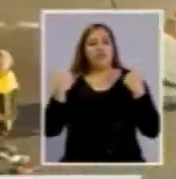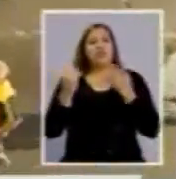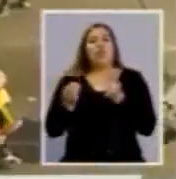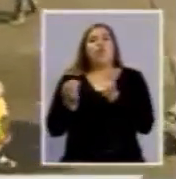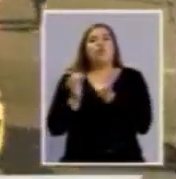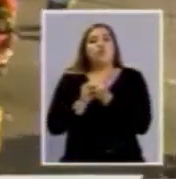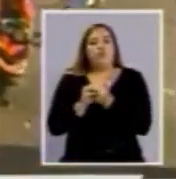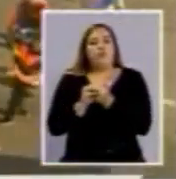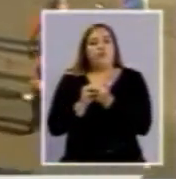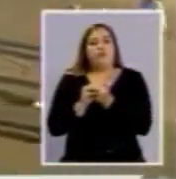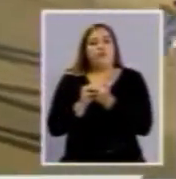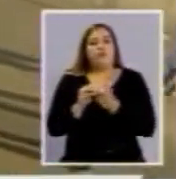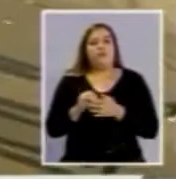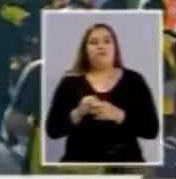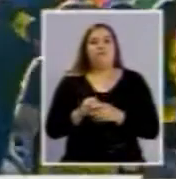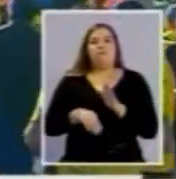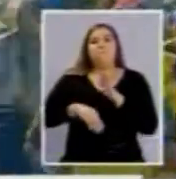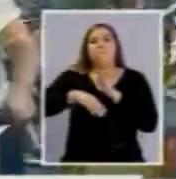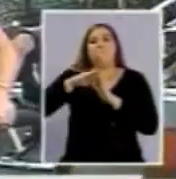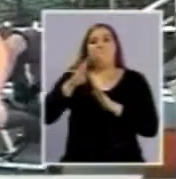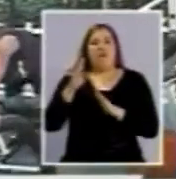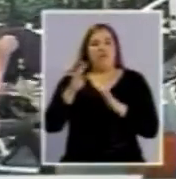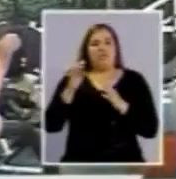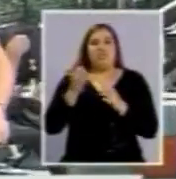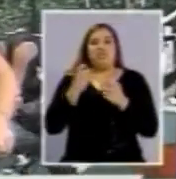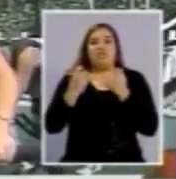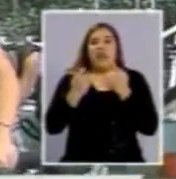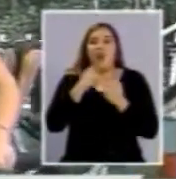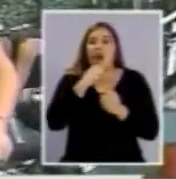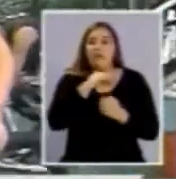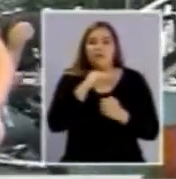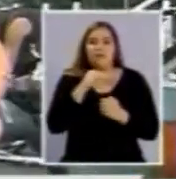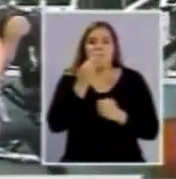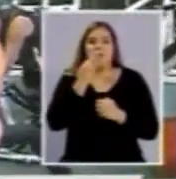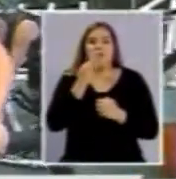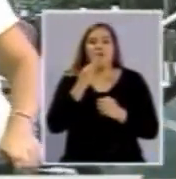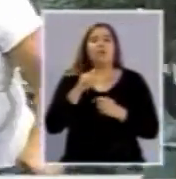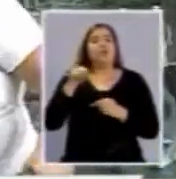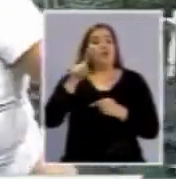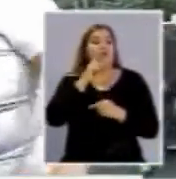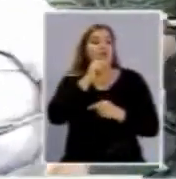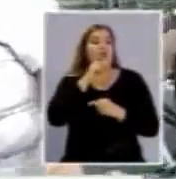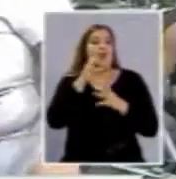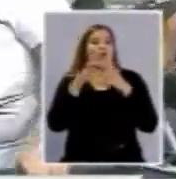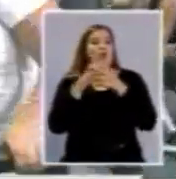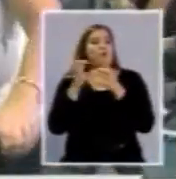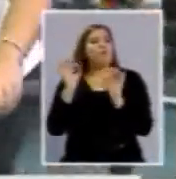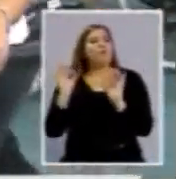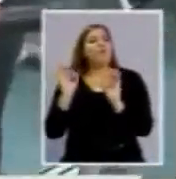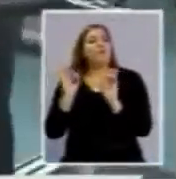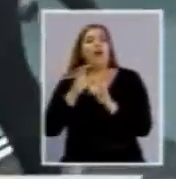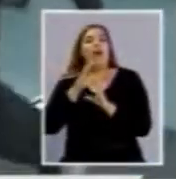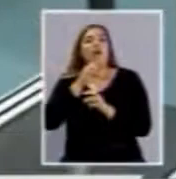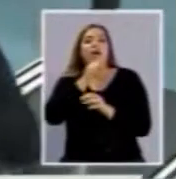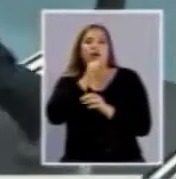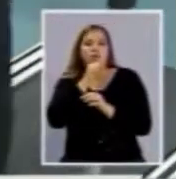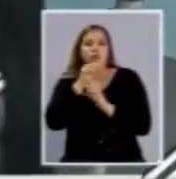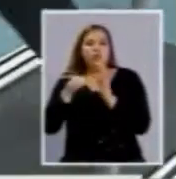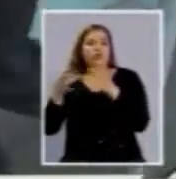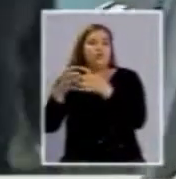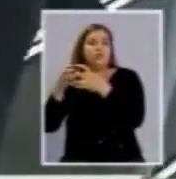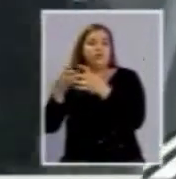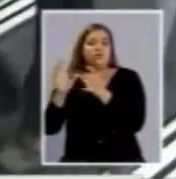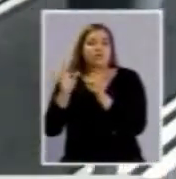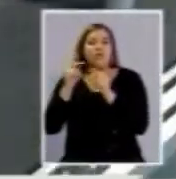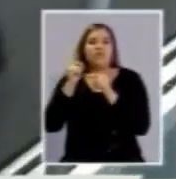suma. Estamos hablando que a mayor intensidad mejor. Ahora, si tengo un grupo digamos especial como adultos mayores, tendrán que hacerlo bajo